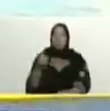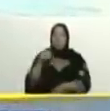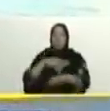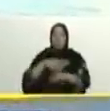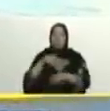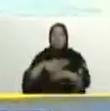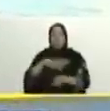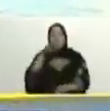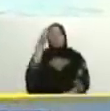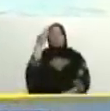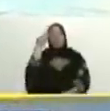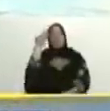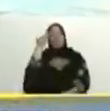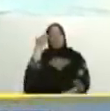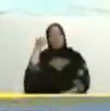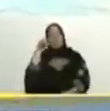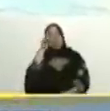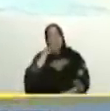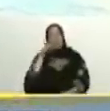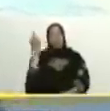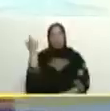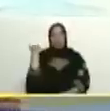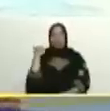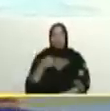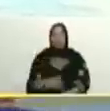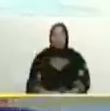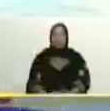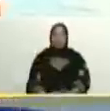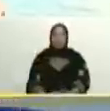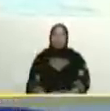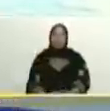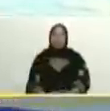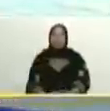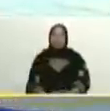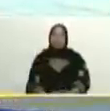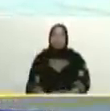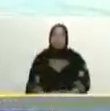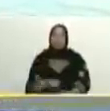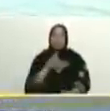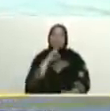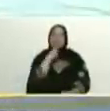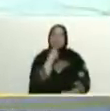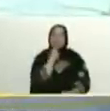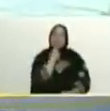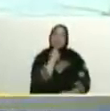No sabemos si van a ser este año o el próximo. Guárdeme ese secreto ahí.